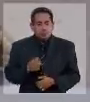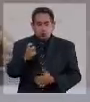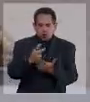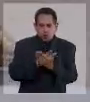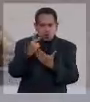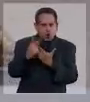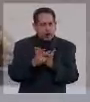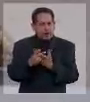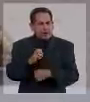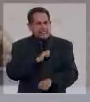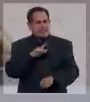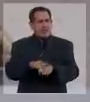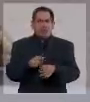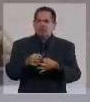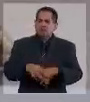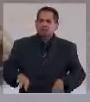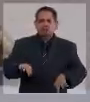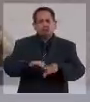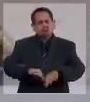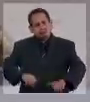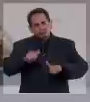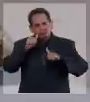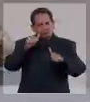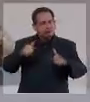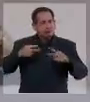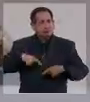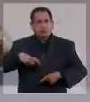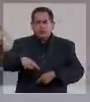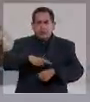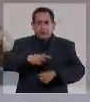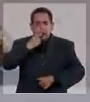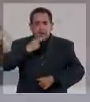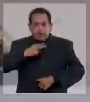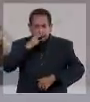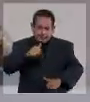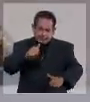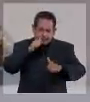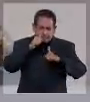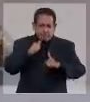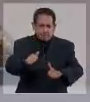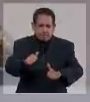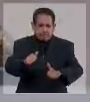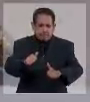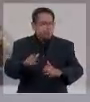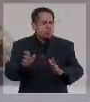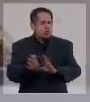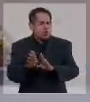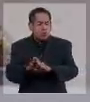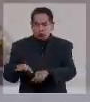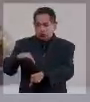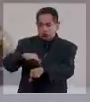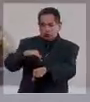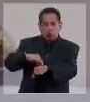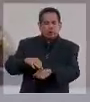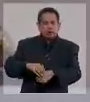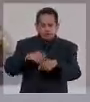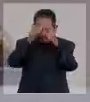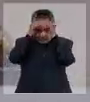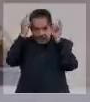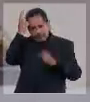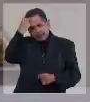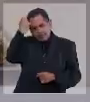programa especial de atención a las personas con diabetes. Esto implica médicos y enfermeras